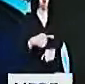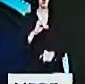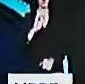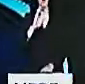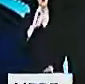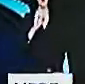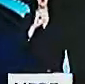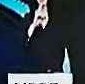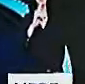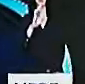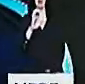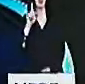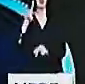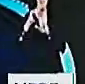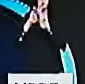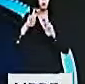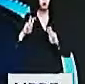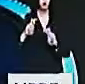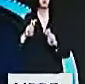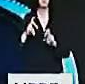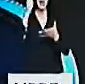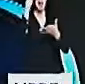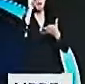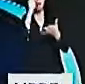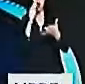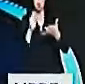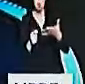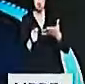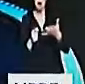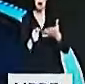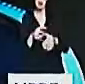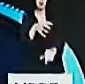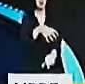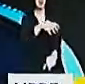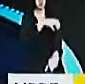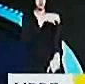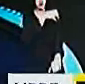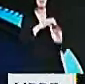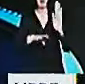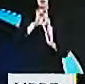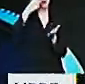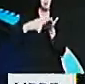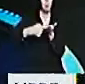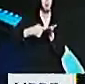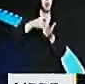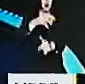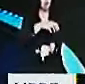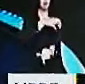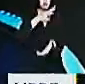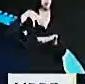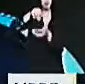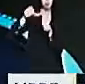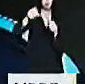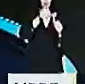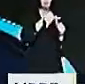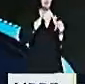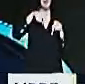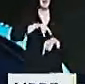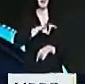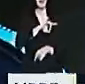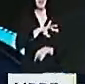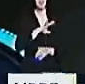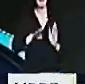OCDE, para poner en números a esto, evalúa la distancia de más de 1000 regiones y ciudades y nos sitúa como uno de los países con